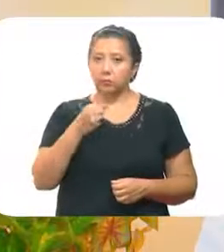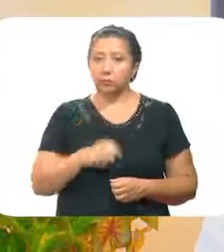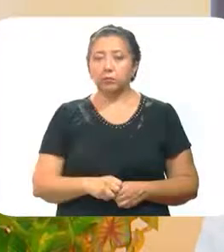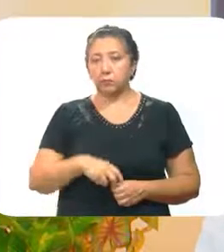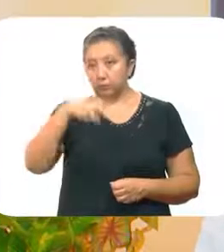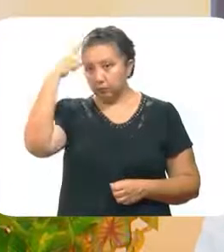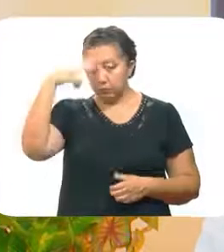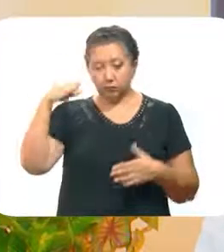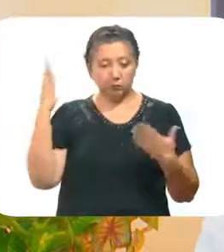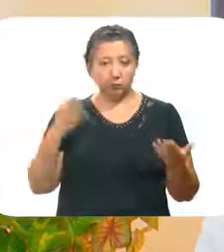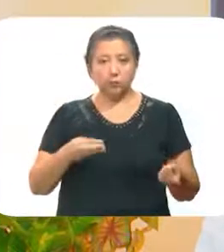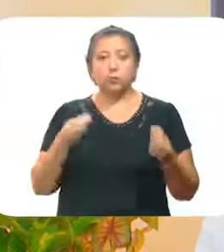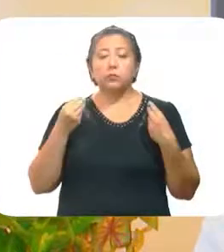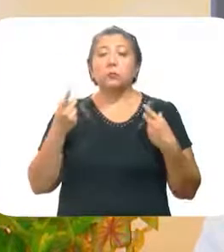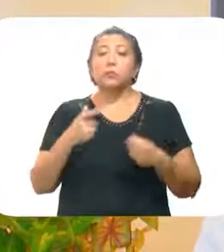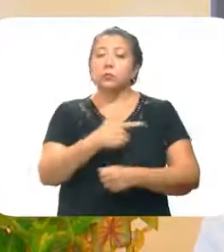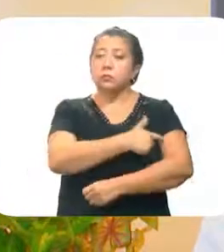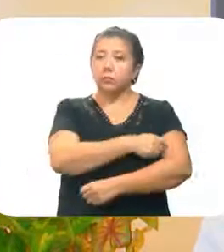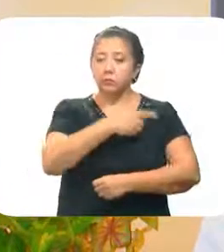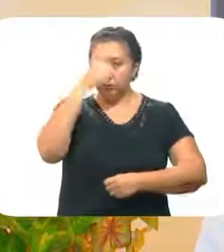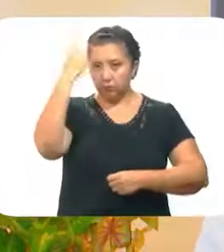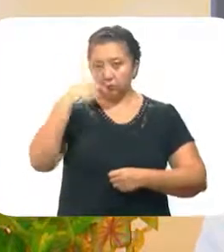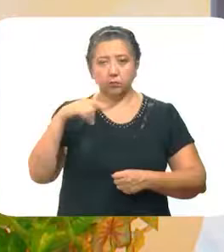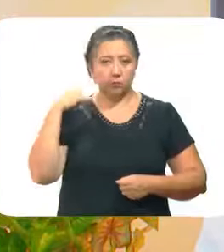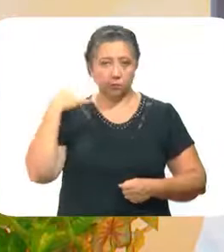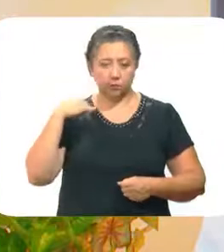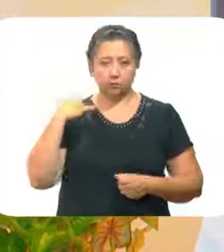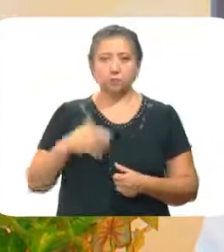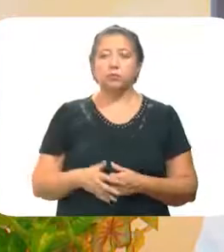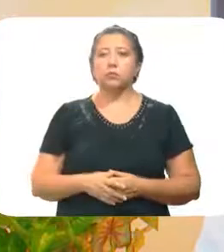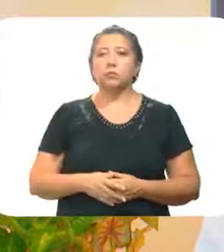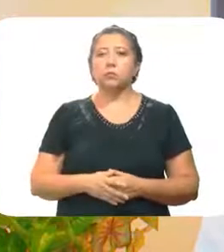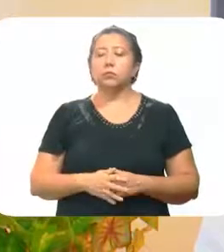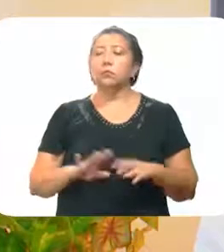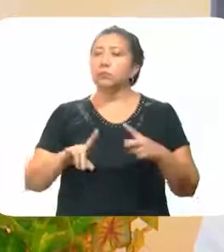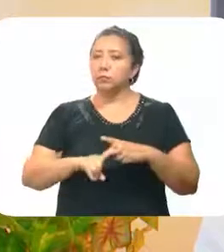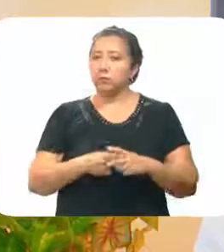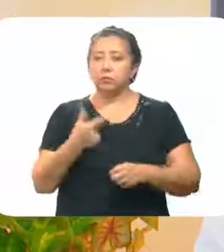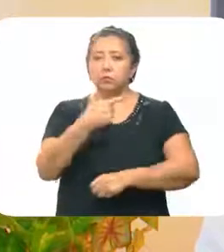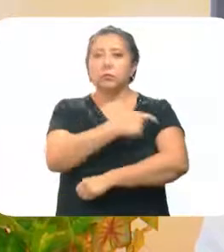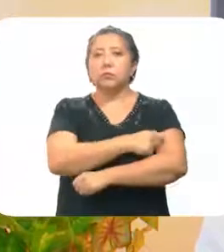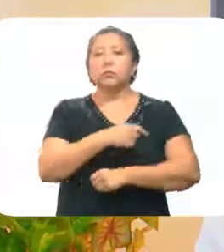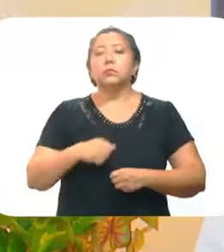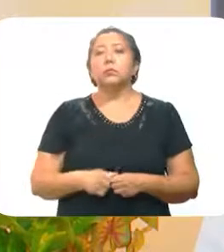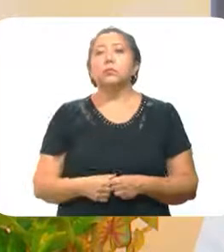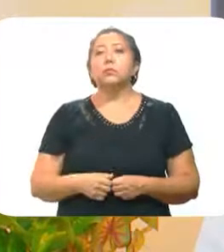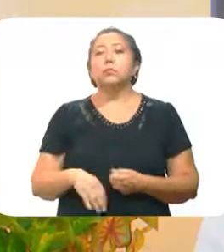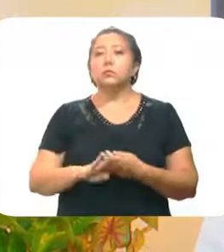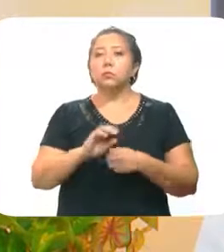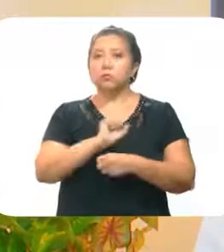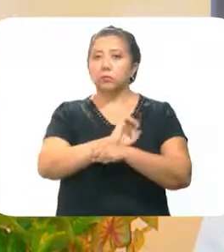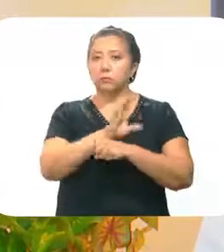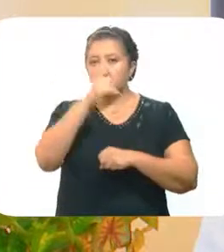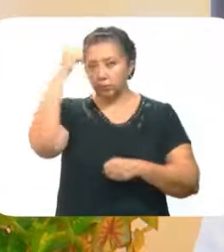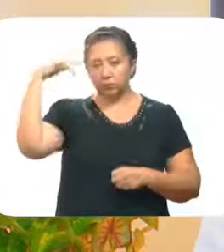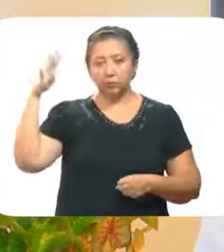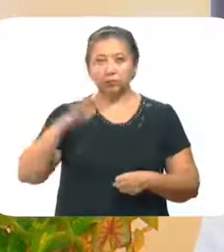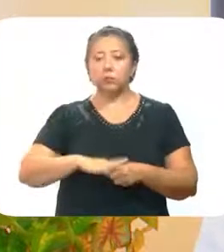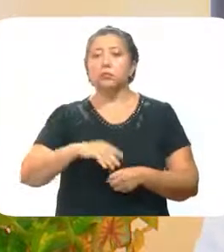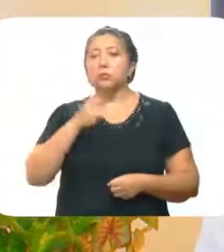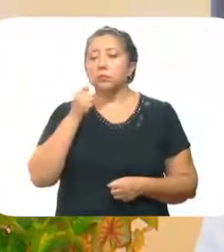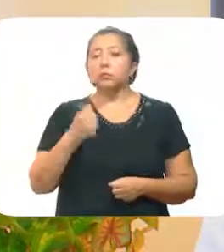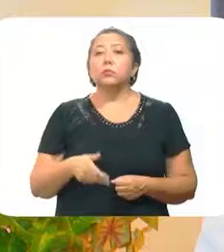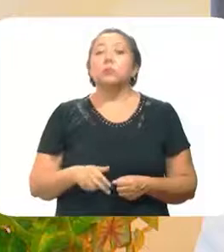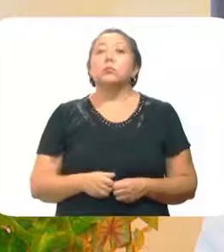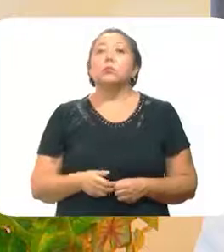la Federación ha enviado miles de vacunas contra el coronavirus a Yucatán. Ya se inició la aplicación de vacunas contra el coronavirus para adultos